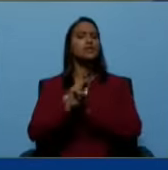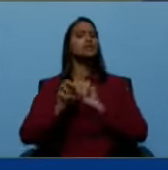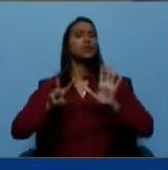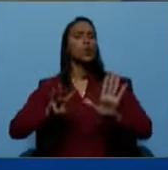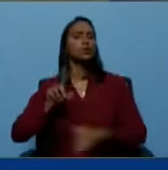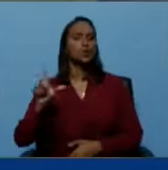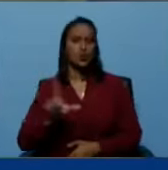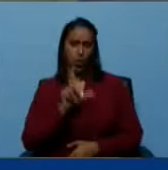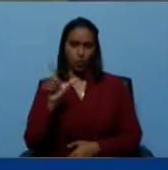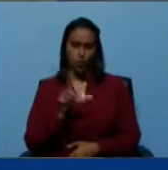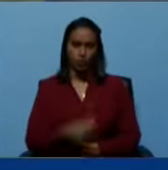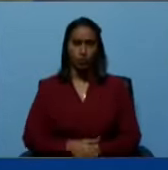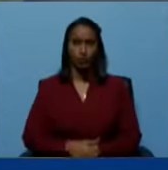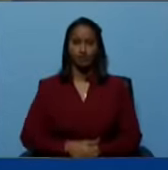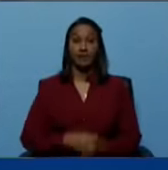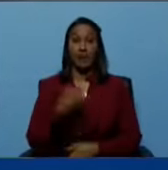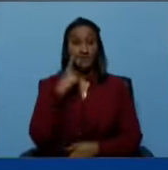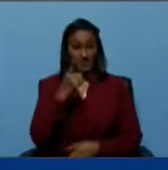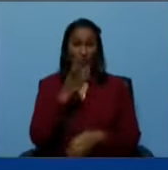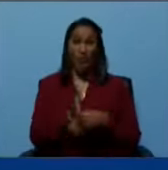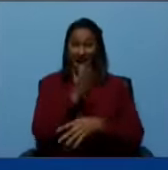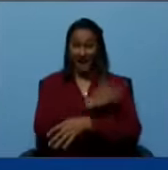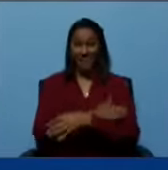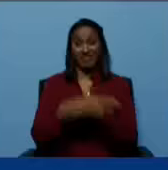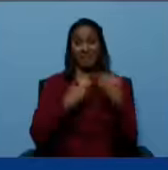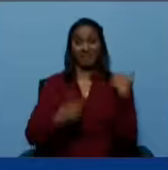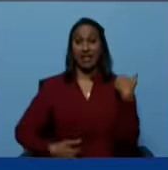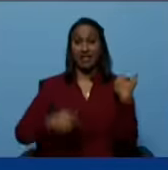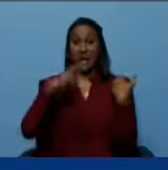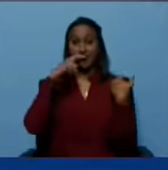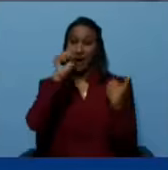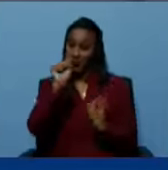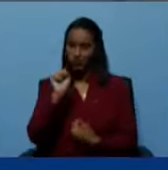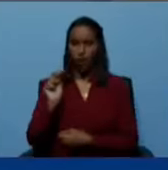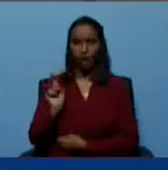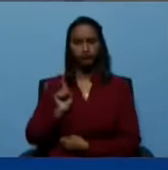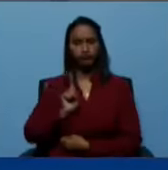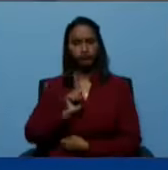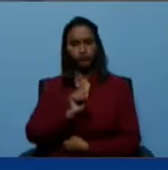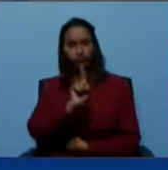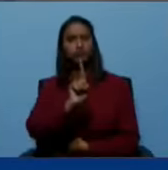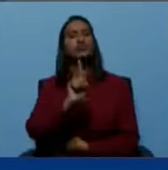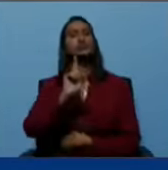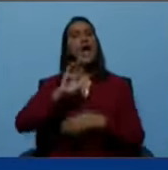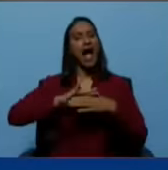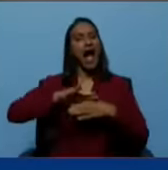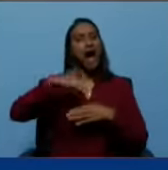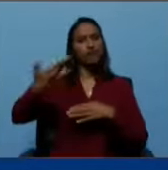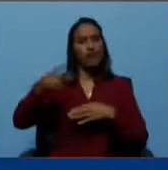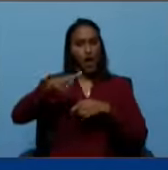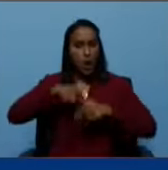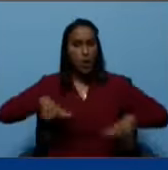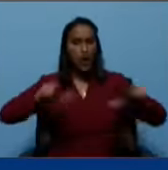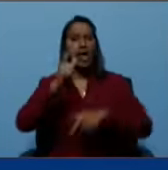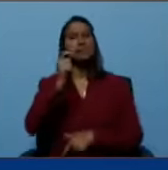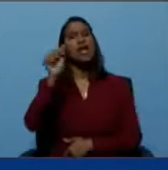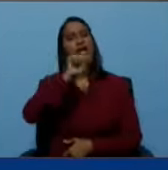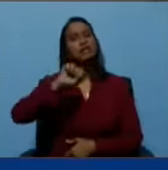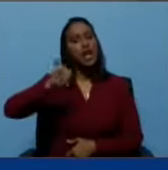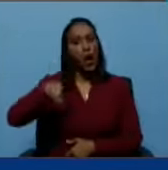Estado venezolano Nicolás Maduro Moros y ese pueblo que le recibió a las afueras del Tribunal Supremo de Justicia. Dentro de pocos minutos ya nos